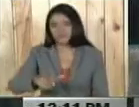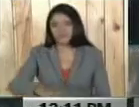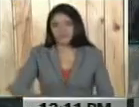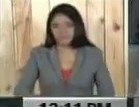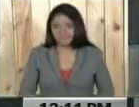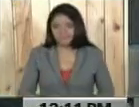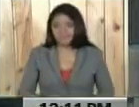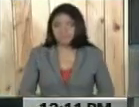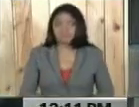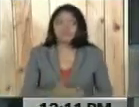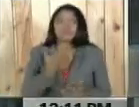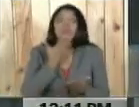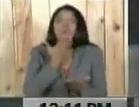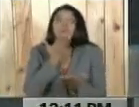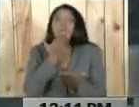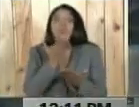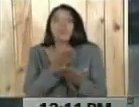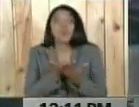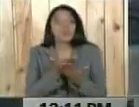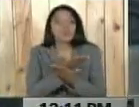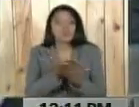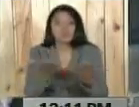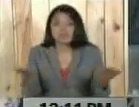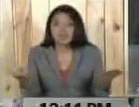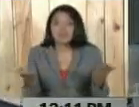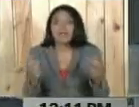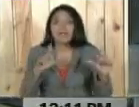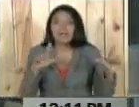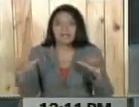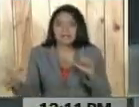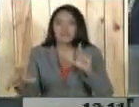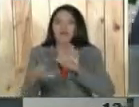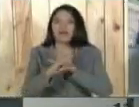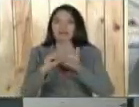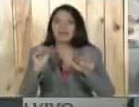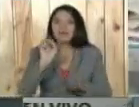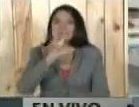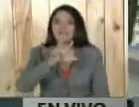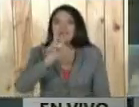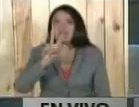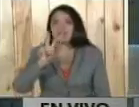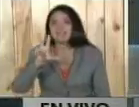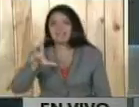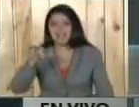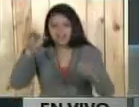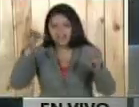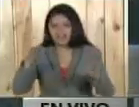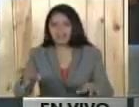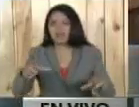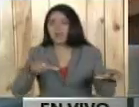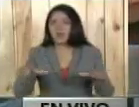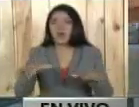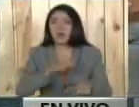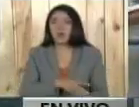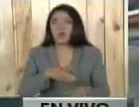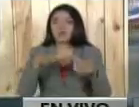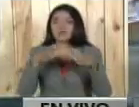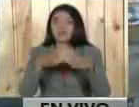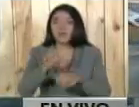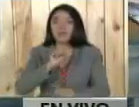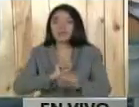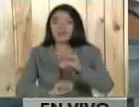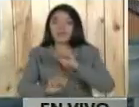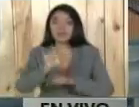les propongo que, activado el artículo 323, instalado oficialmente el Consejo de Defensa de la